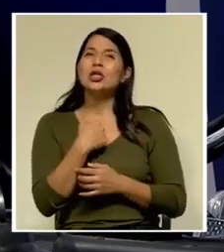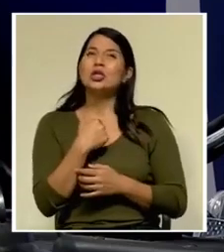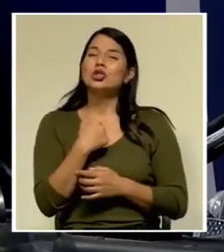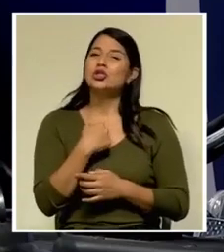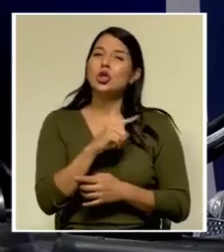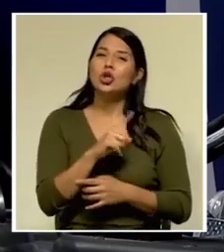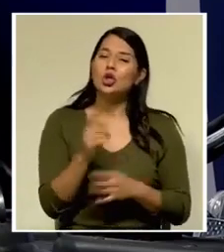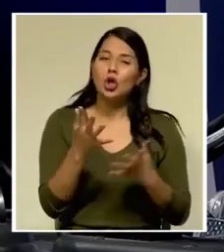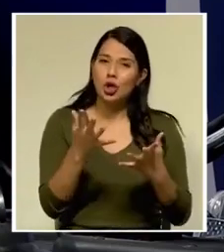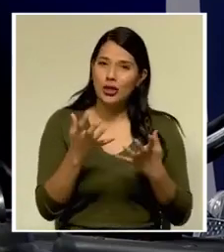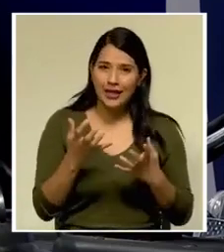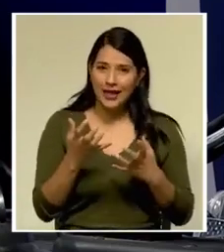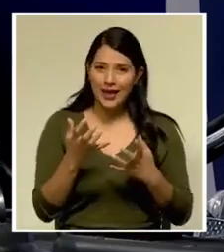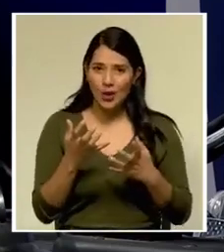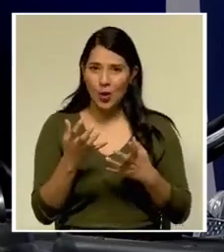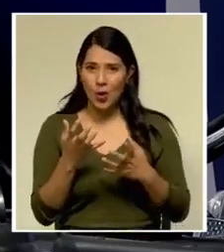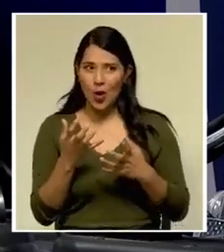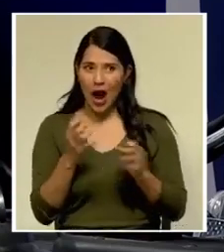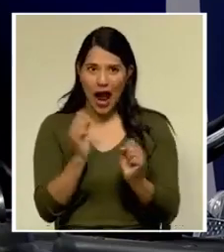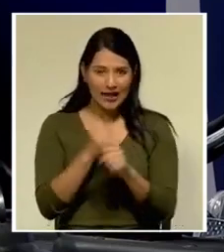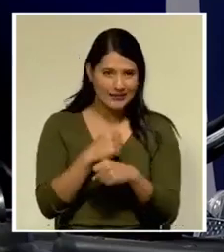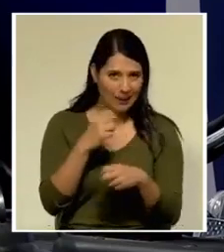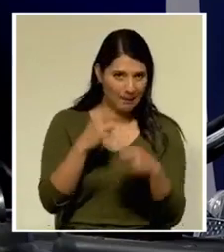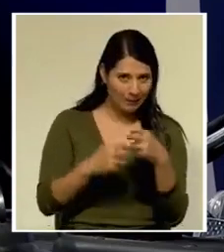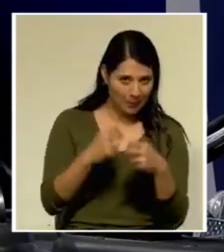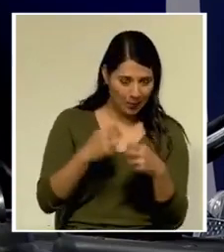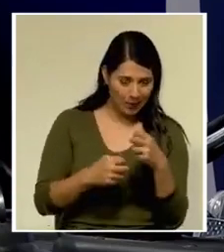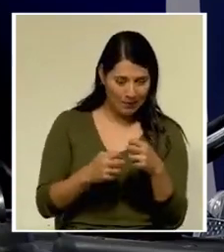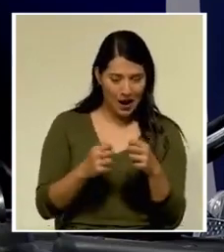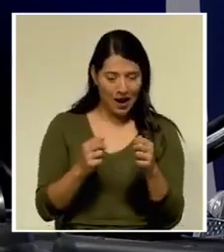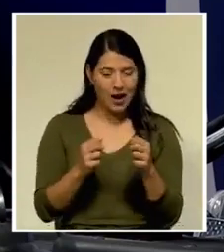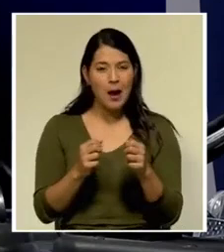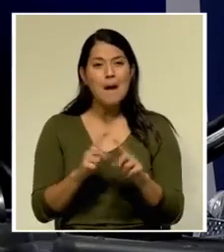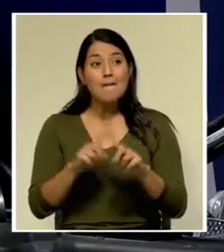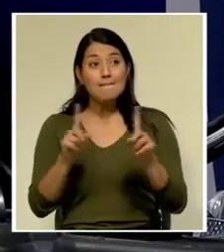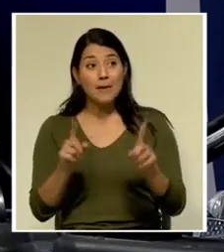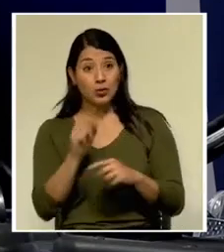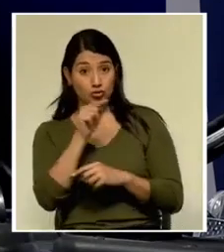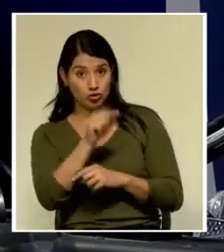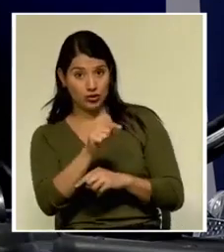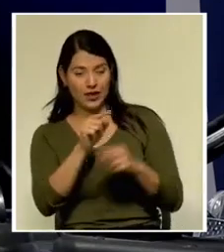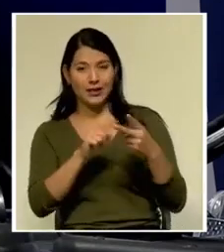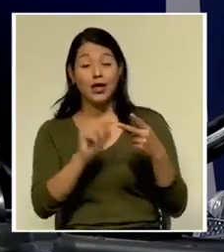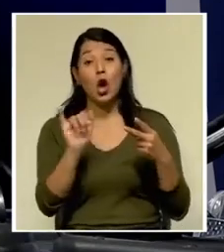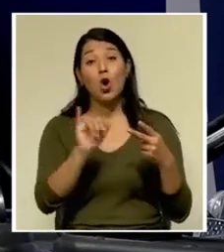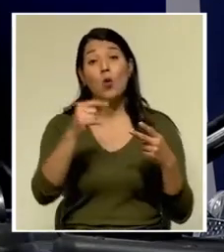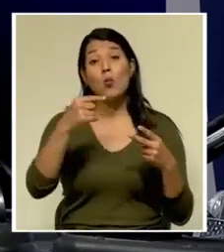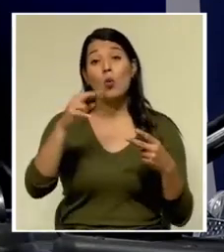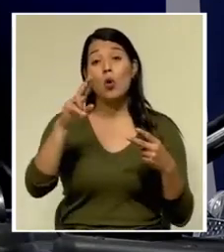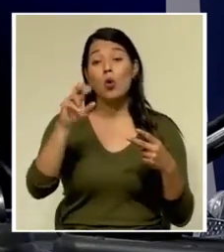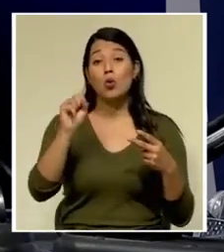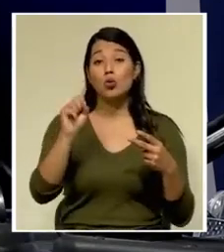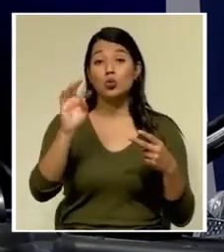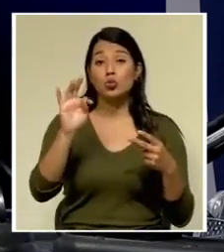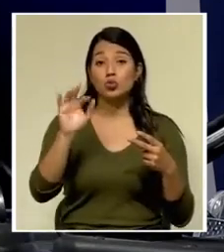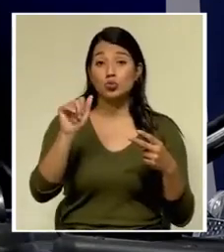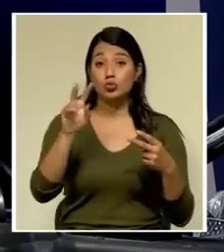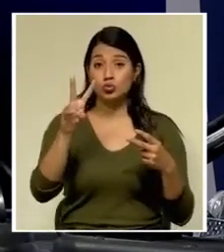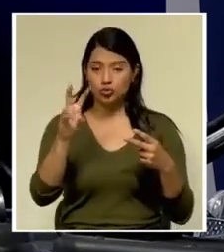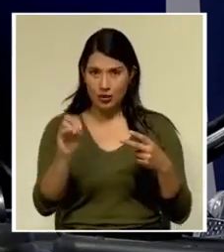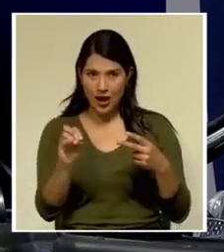una pregunta candorosa, pero tanto usted como Gustavo han